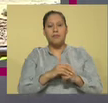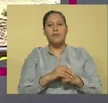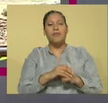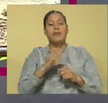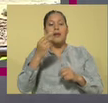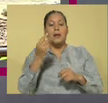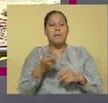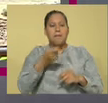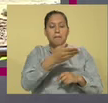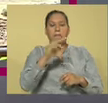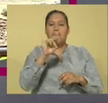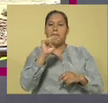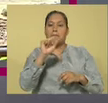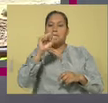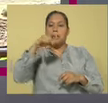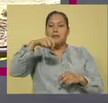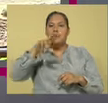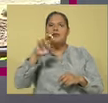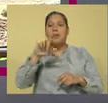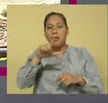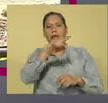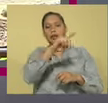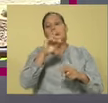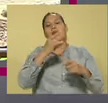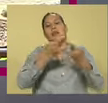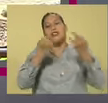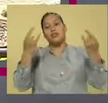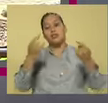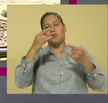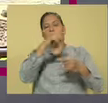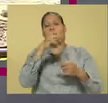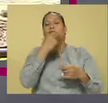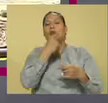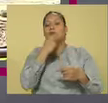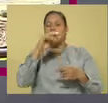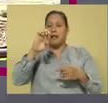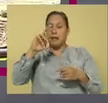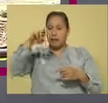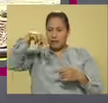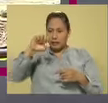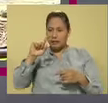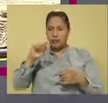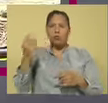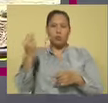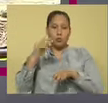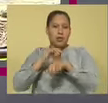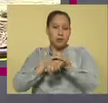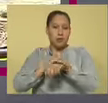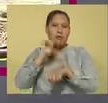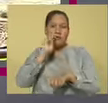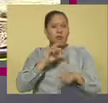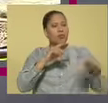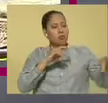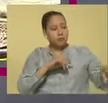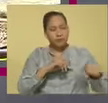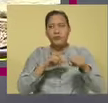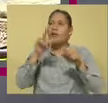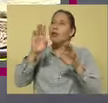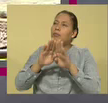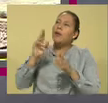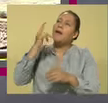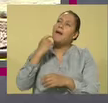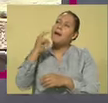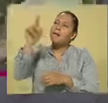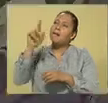lo pusimos porque estaba haciendo una novela Ernesto Alonso, que ya éramos muy amigos, y fui y la llevé a que viera hacer una